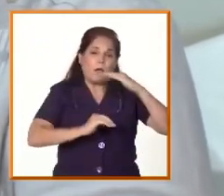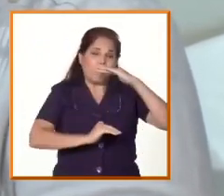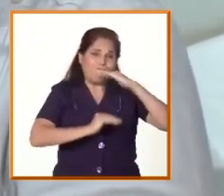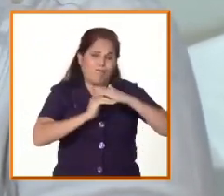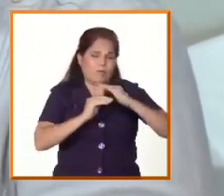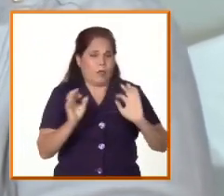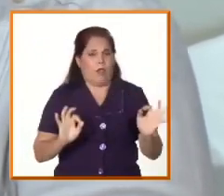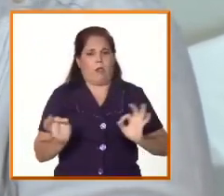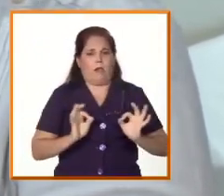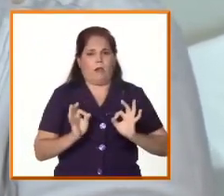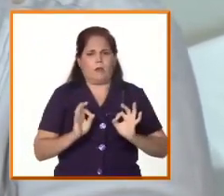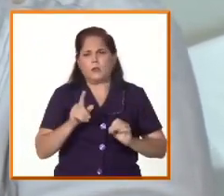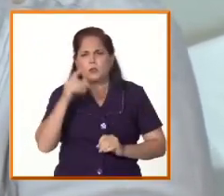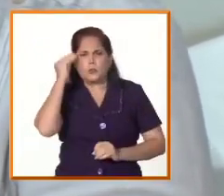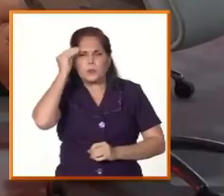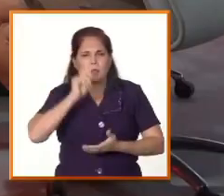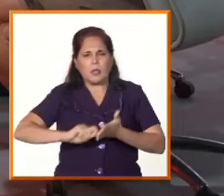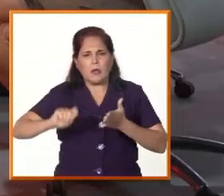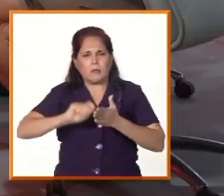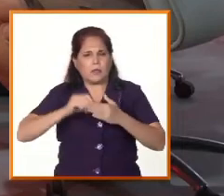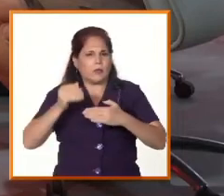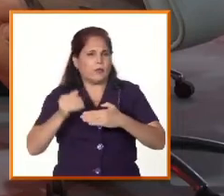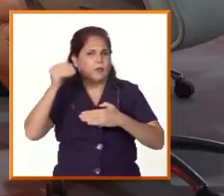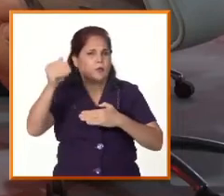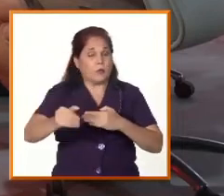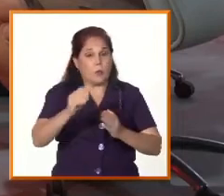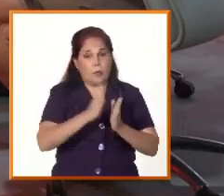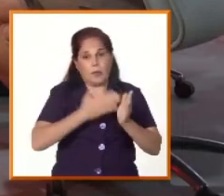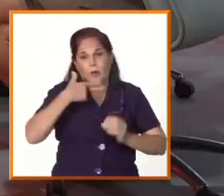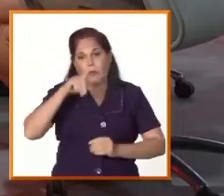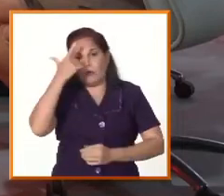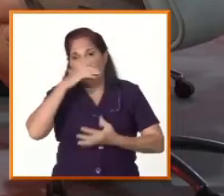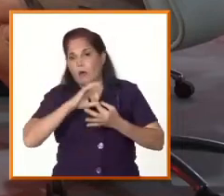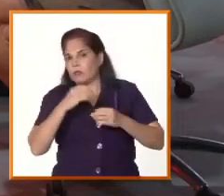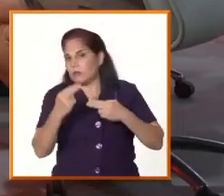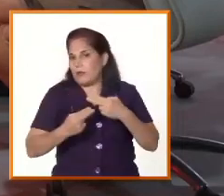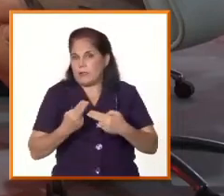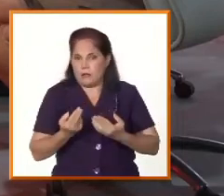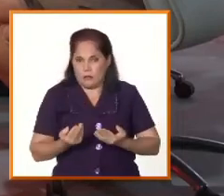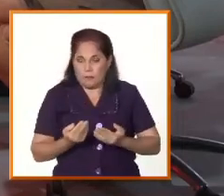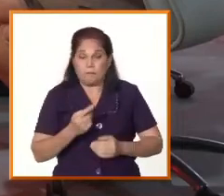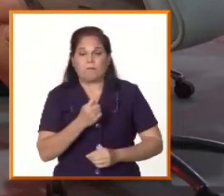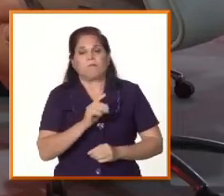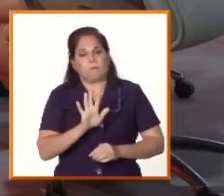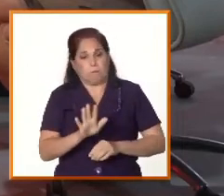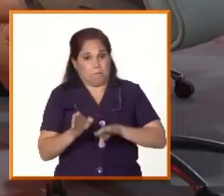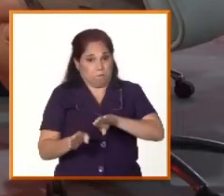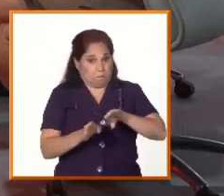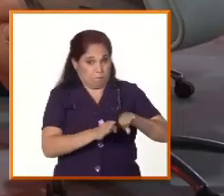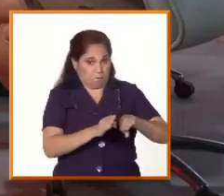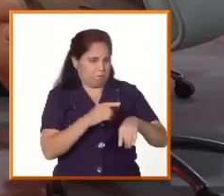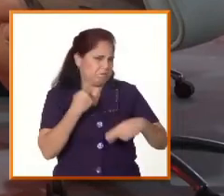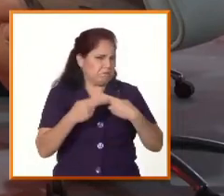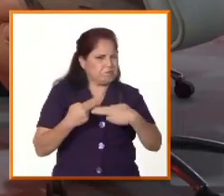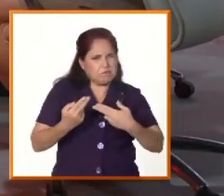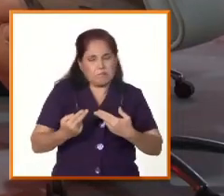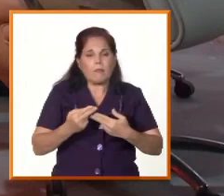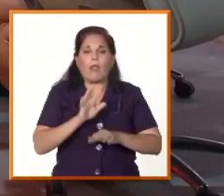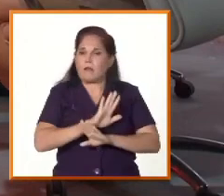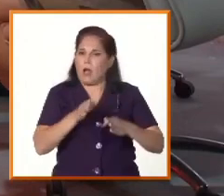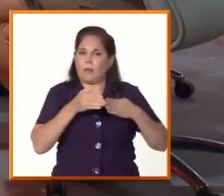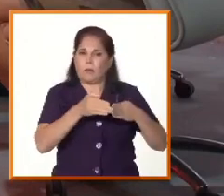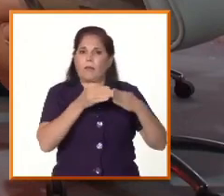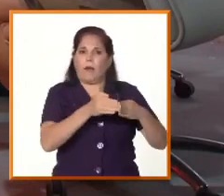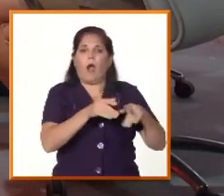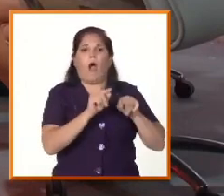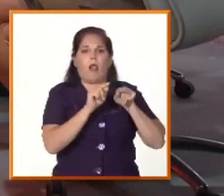Cuáles son las previsiones que hay para para los meses próximos a ver nosotros para los meses próximos Bueno ya tenemos dos bancos comparando